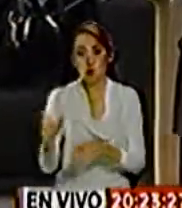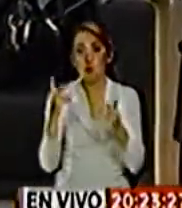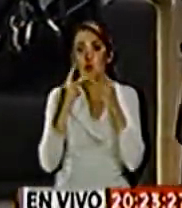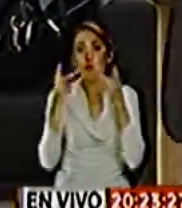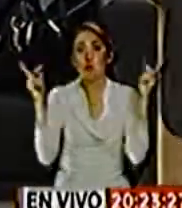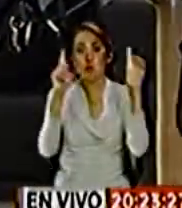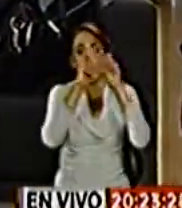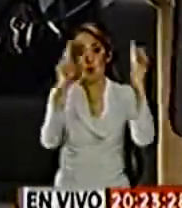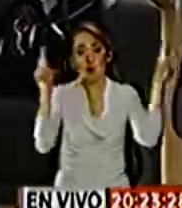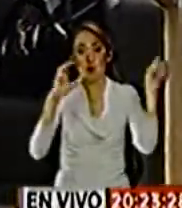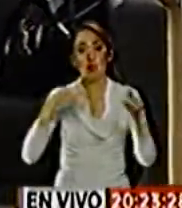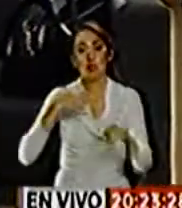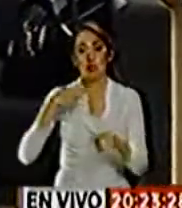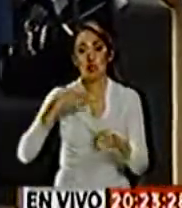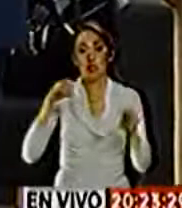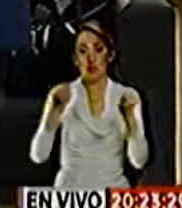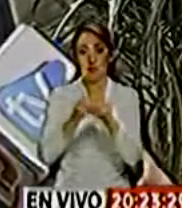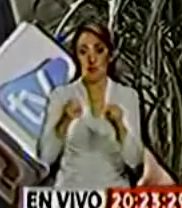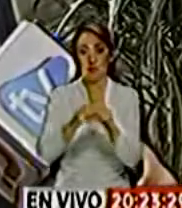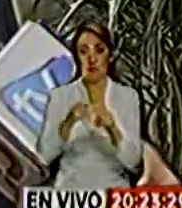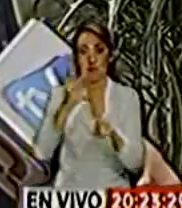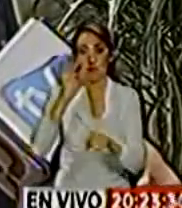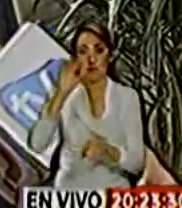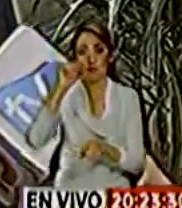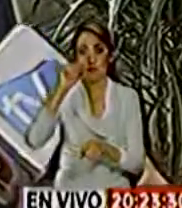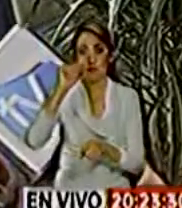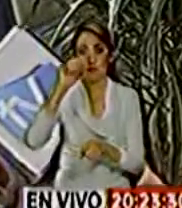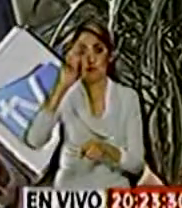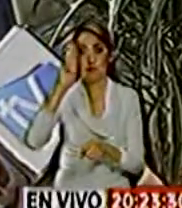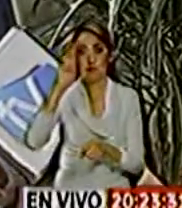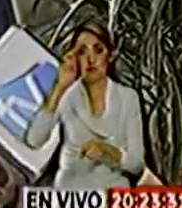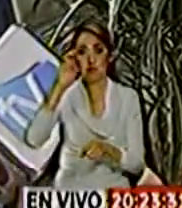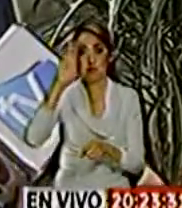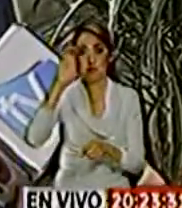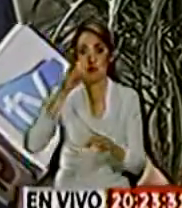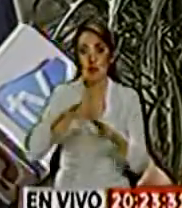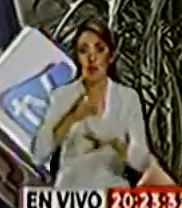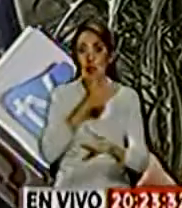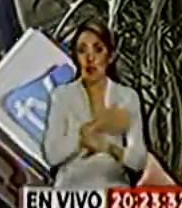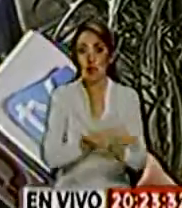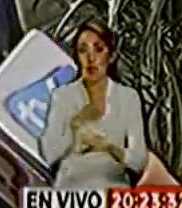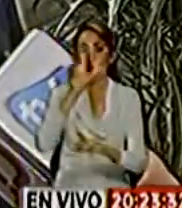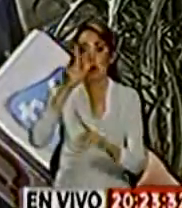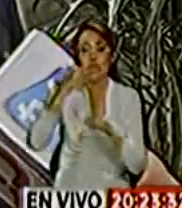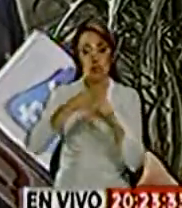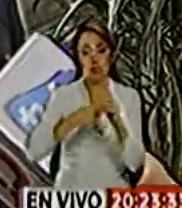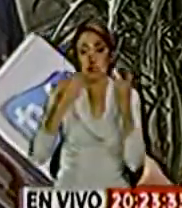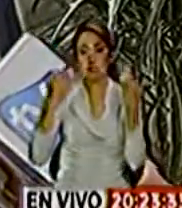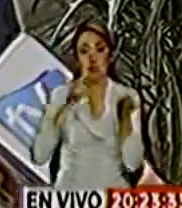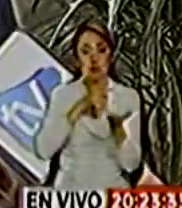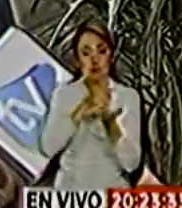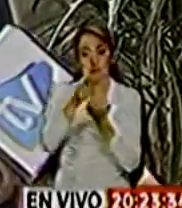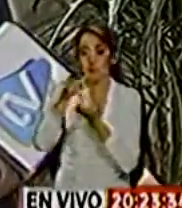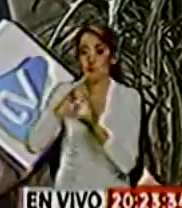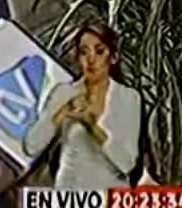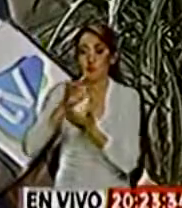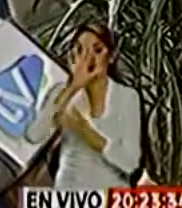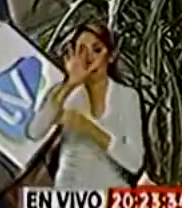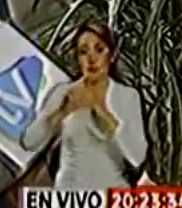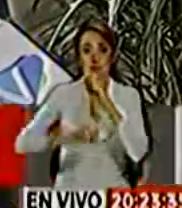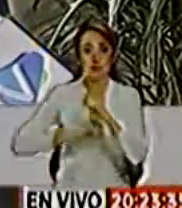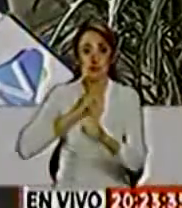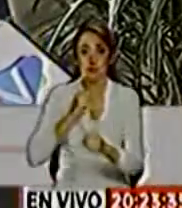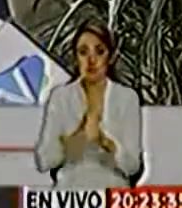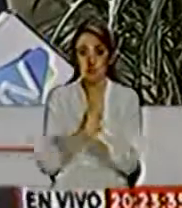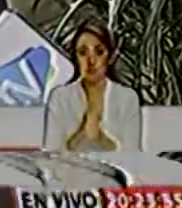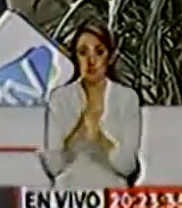la confección textil y calzado Fabrec. Esta empresa se resolvió ya su liquidación hace 3 meses. Es una empresa que desde hace 5 años ya